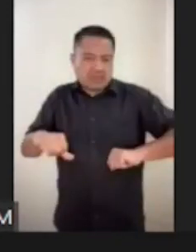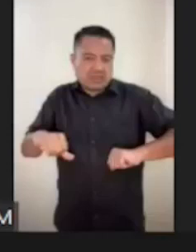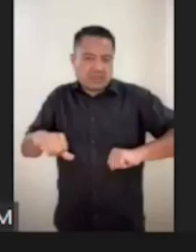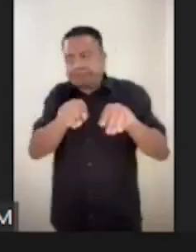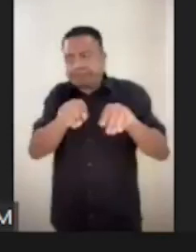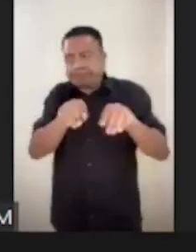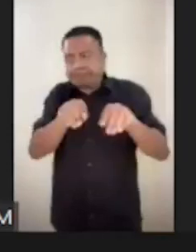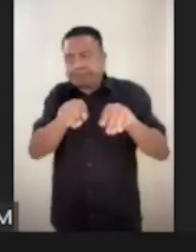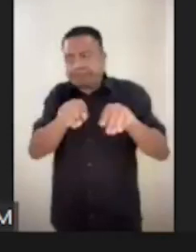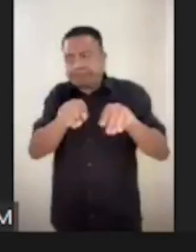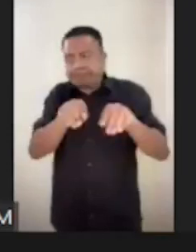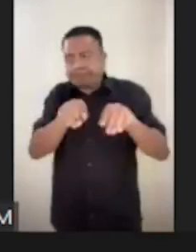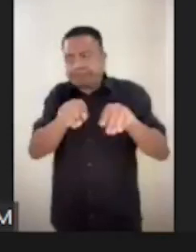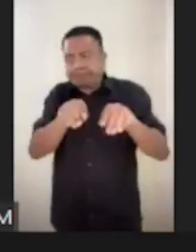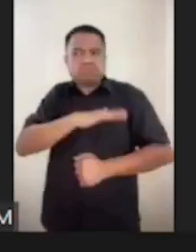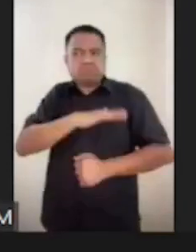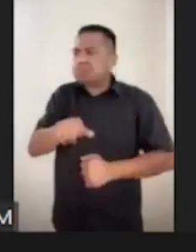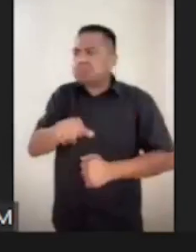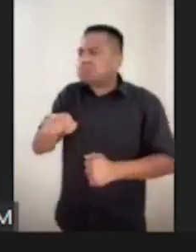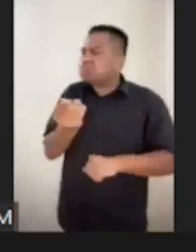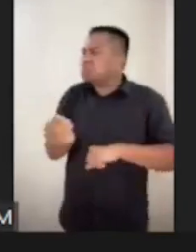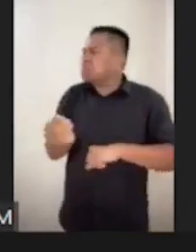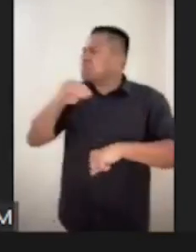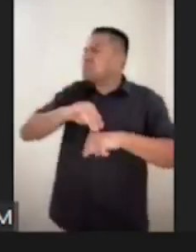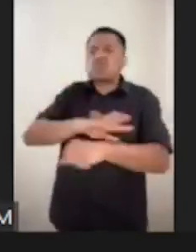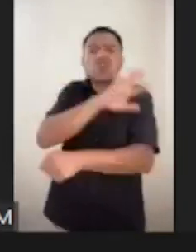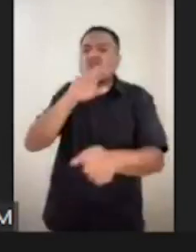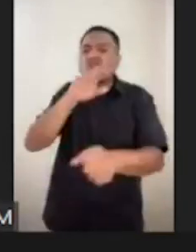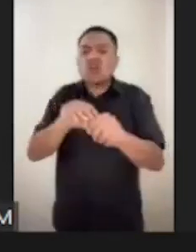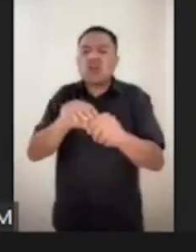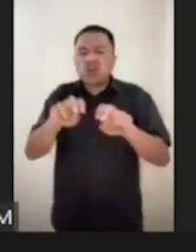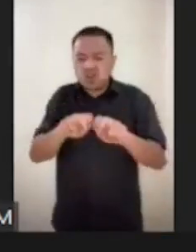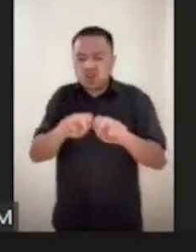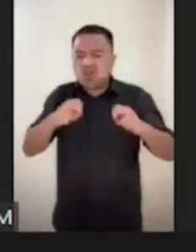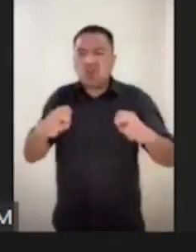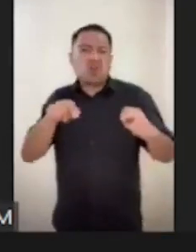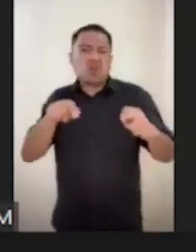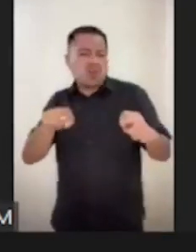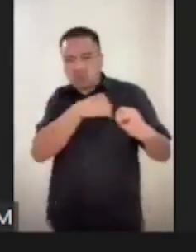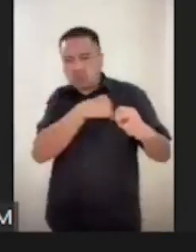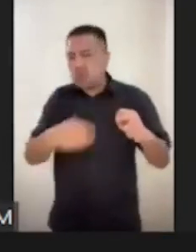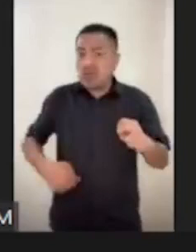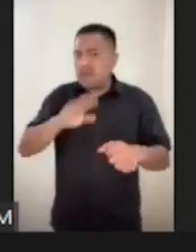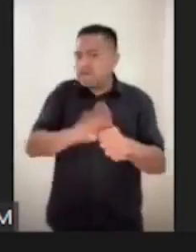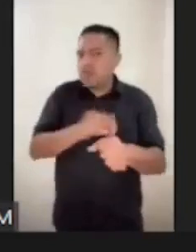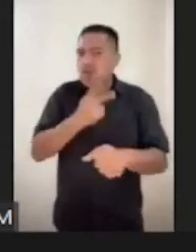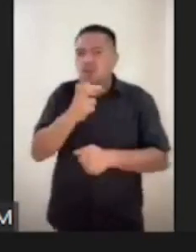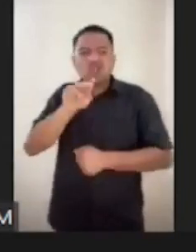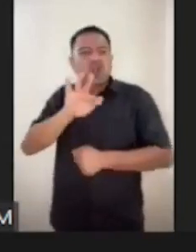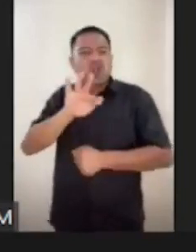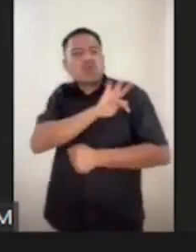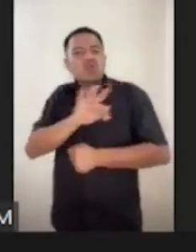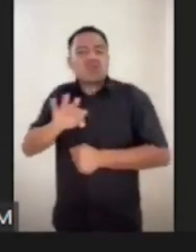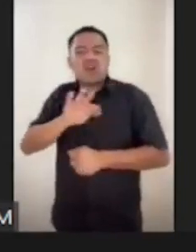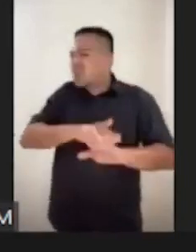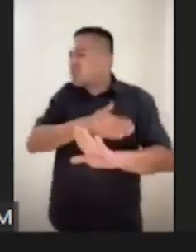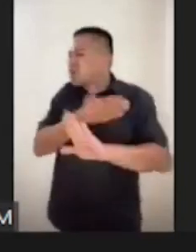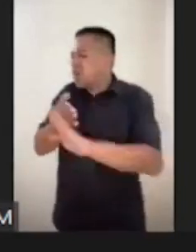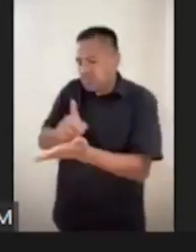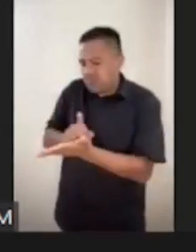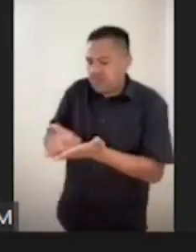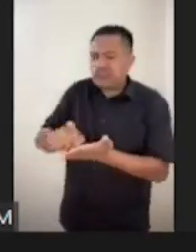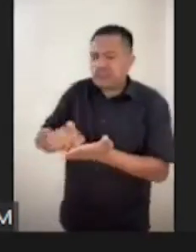público, por lo que la omisión que reclaman es imputable a la totalidad de los integrantes del Cabildo. Por tanto, no pueden alegar vulneración a sus